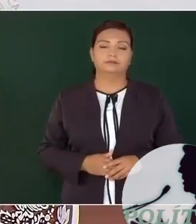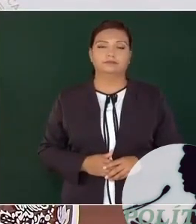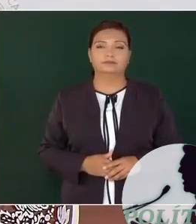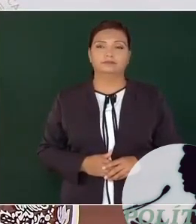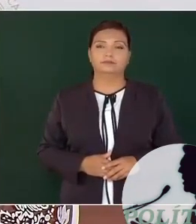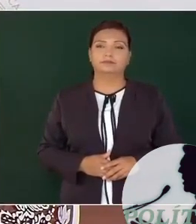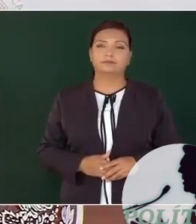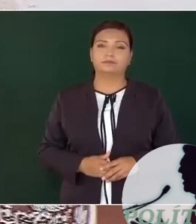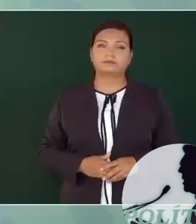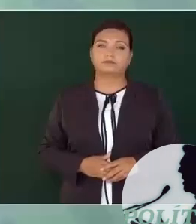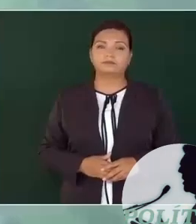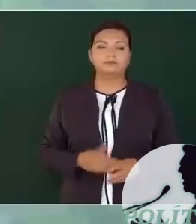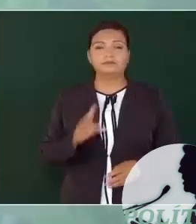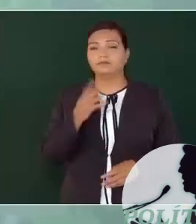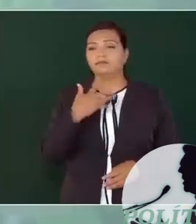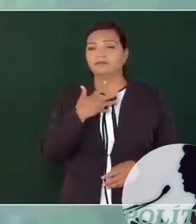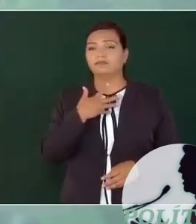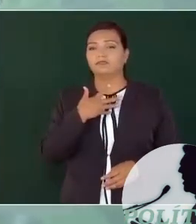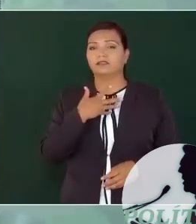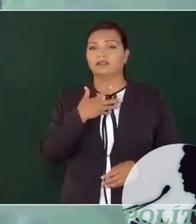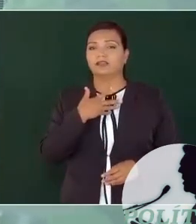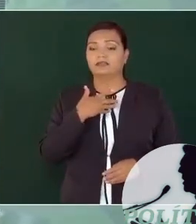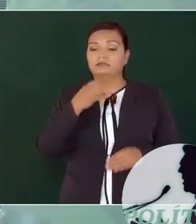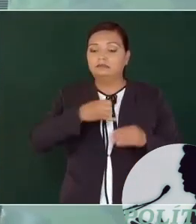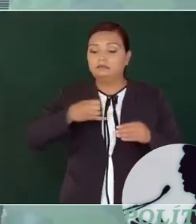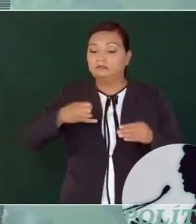Es que no tengan semilleros,